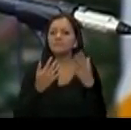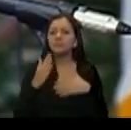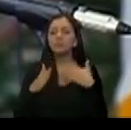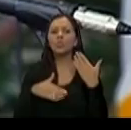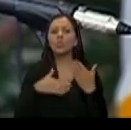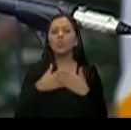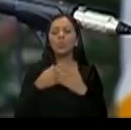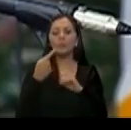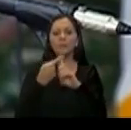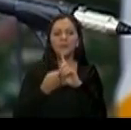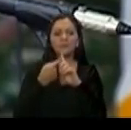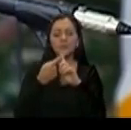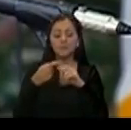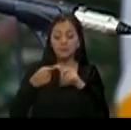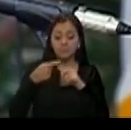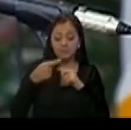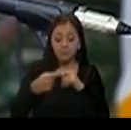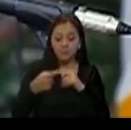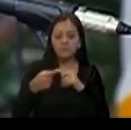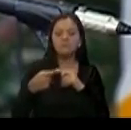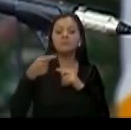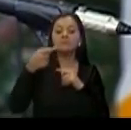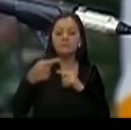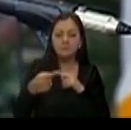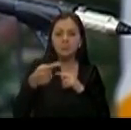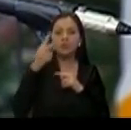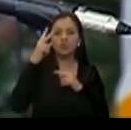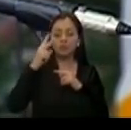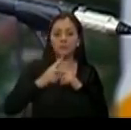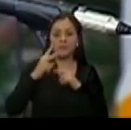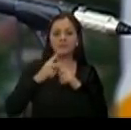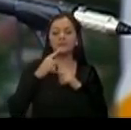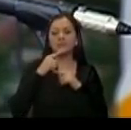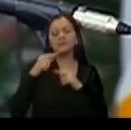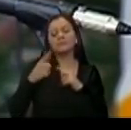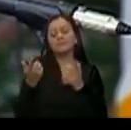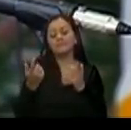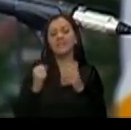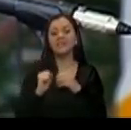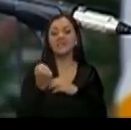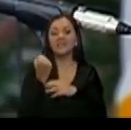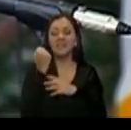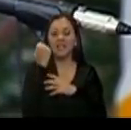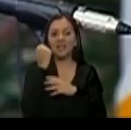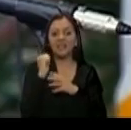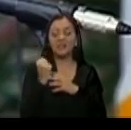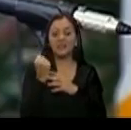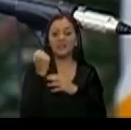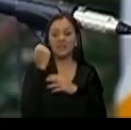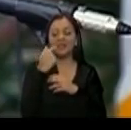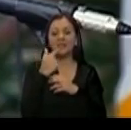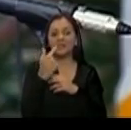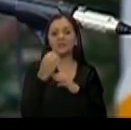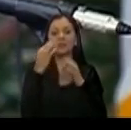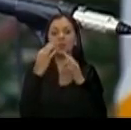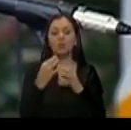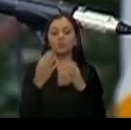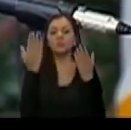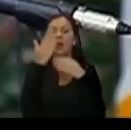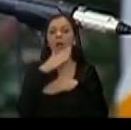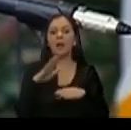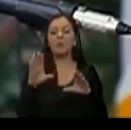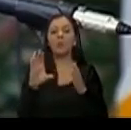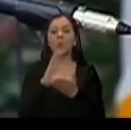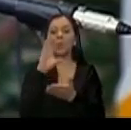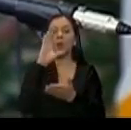meses próximos sean, lamentablemente en la sierra entran en tiempos de final de curso que son un